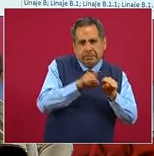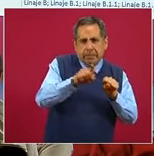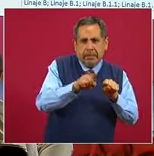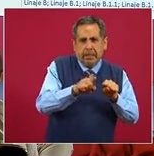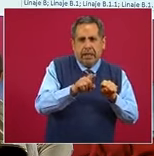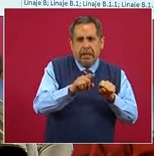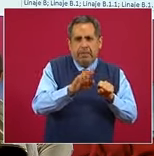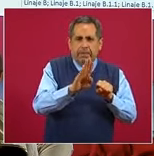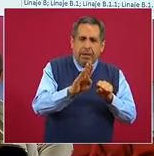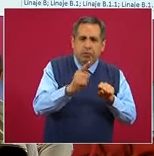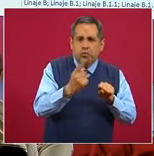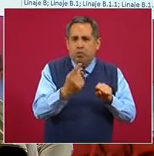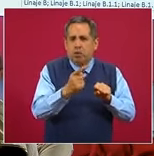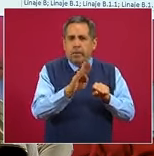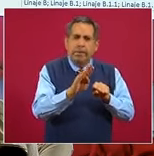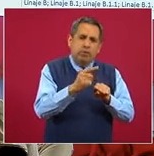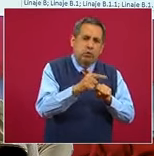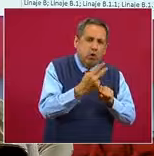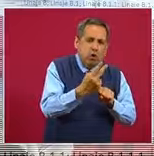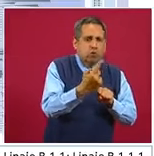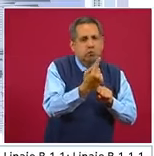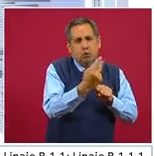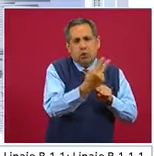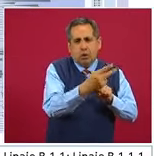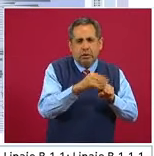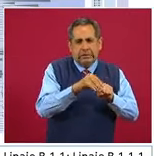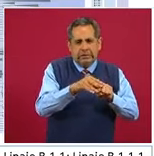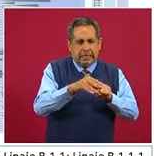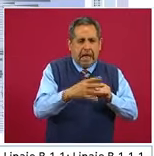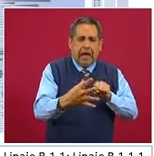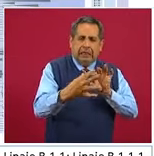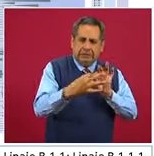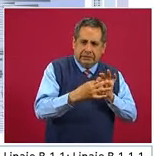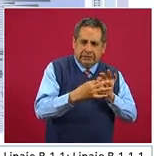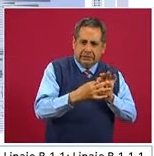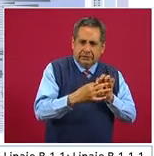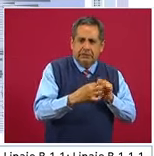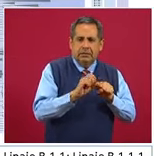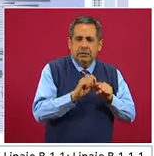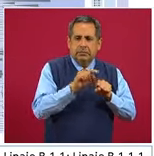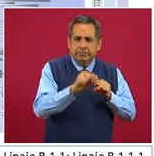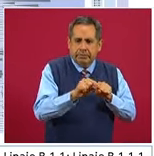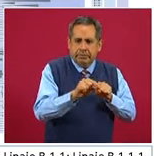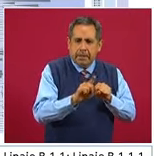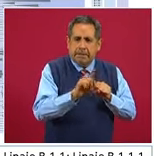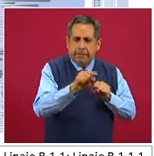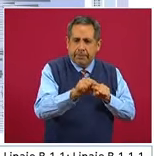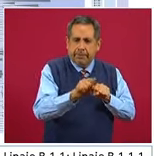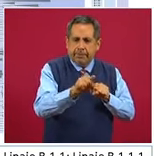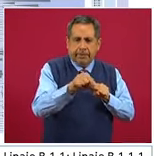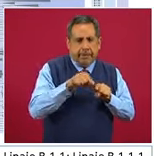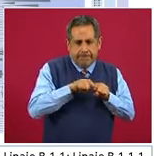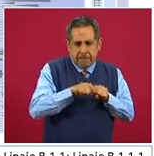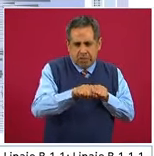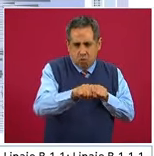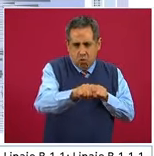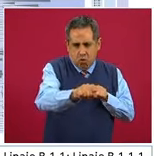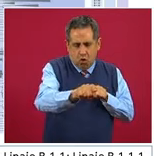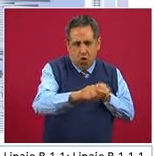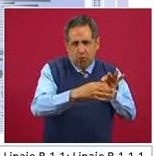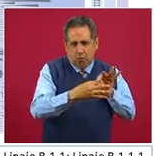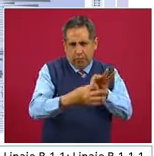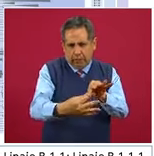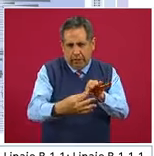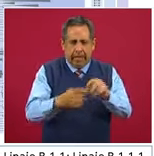linaje B.1, linaje B.1.1, linaje B.1.1.1, etcétera. Entonces tenemos una gran cantidad de